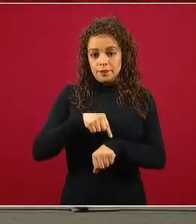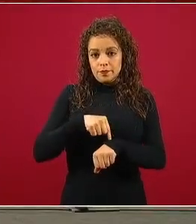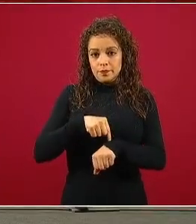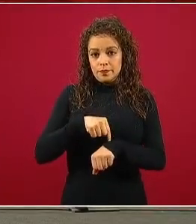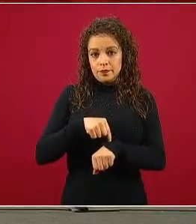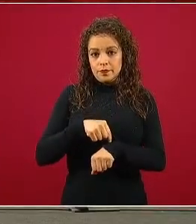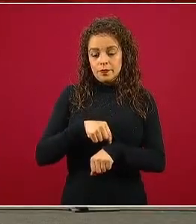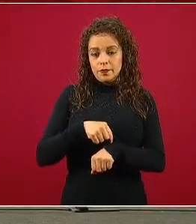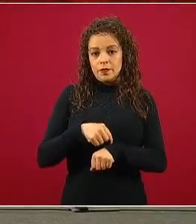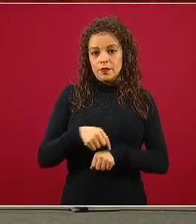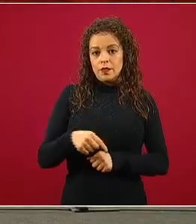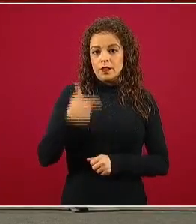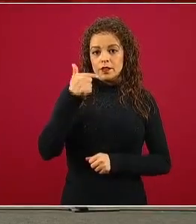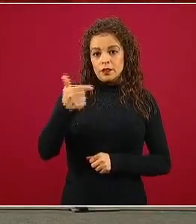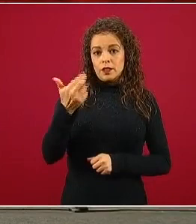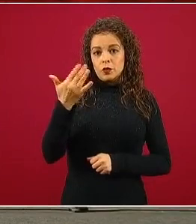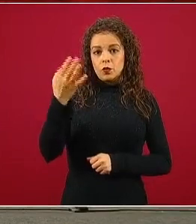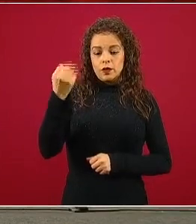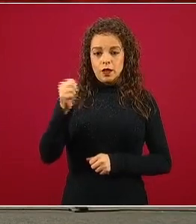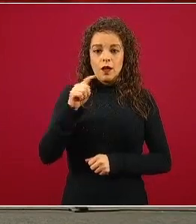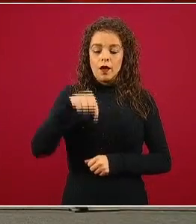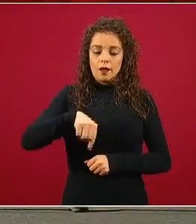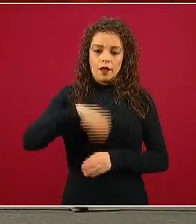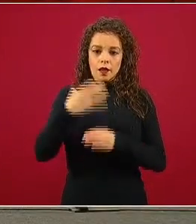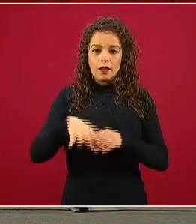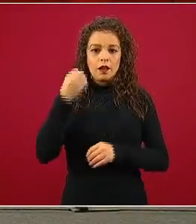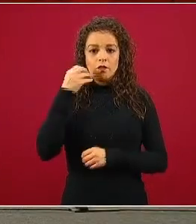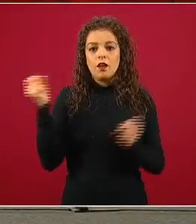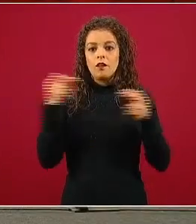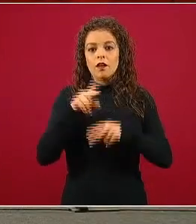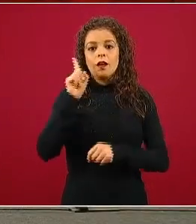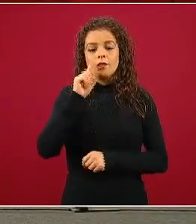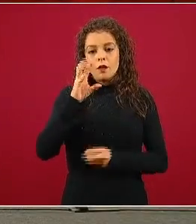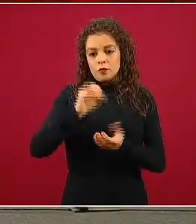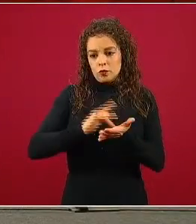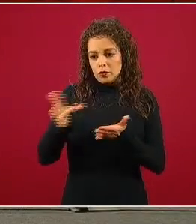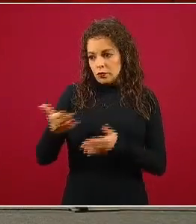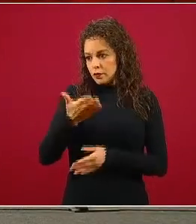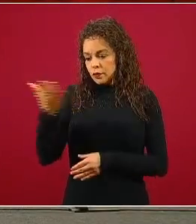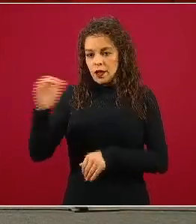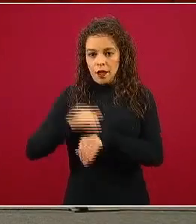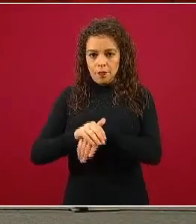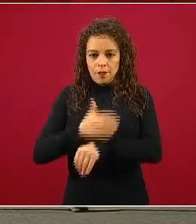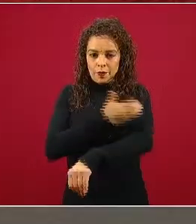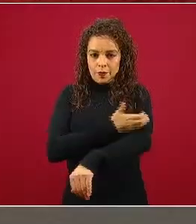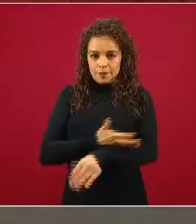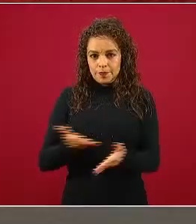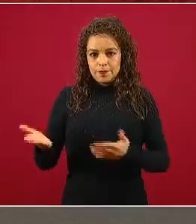19:59, aquí termina la conferencia, nos vemos mañana. Muchas gracias, queridos amigos y amigas.